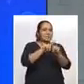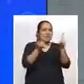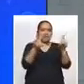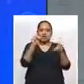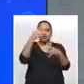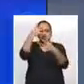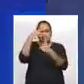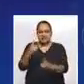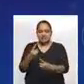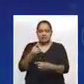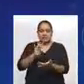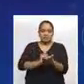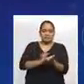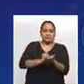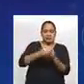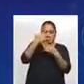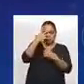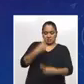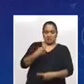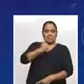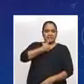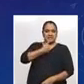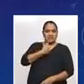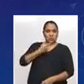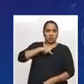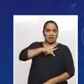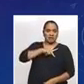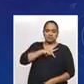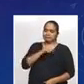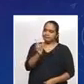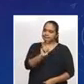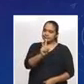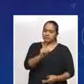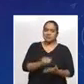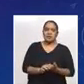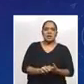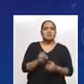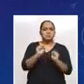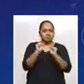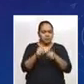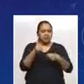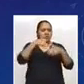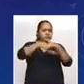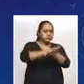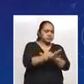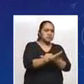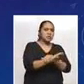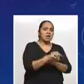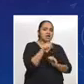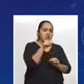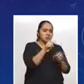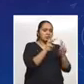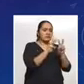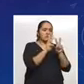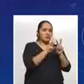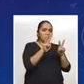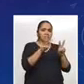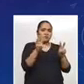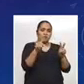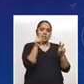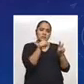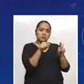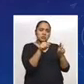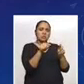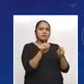automedique. No olvide, puede ingresar a la página www.encuestashonduras.com. Si